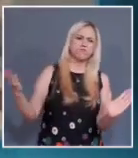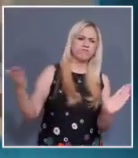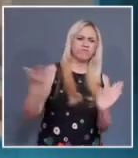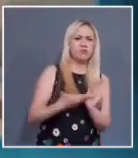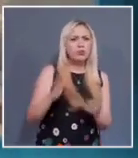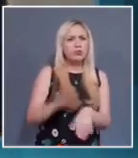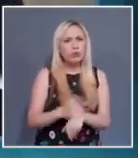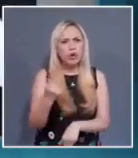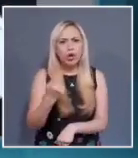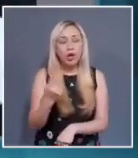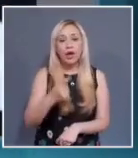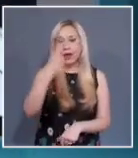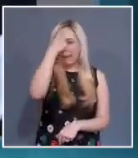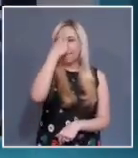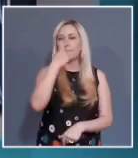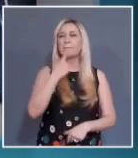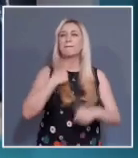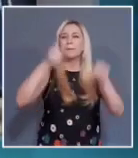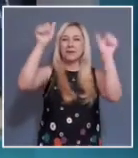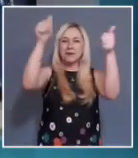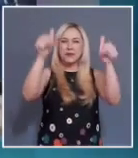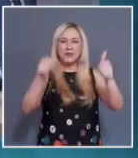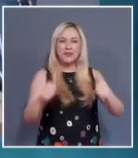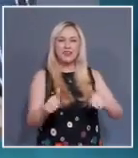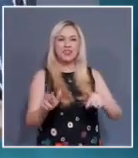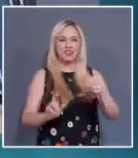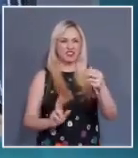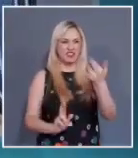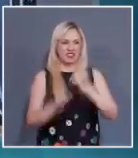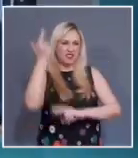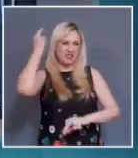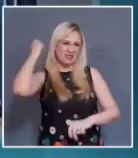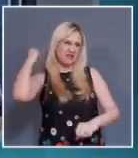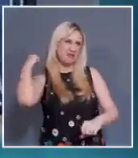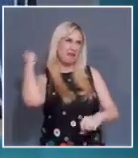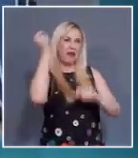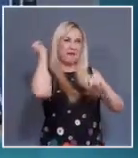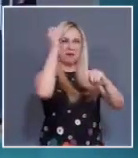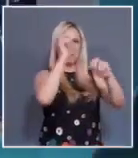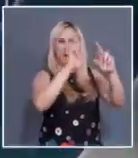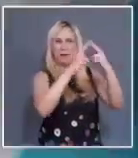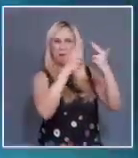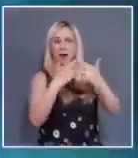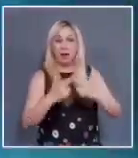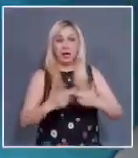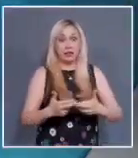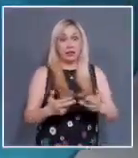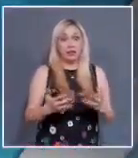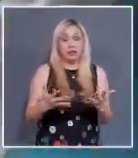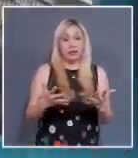estatua como parte de la ola de protestas contra las pocas medidas adoptadas contra el cambio climático.